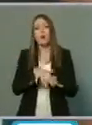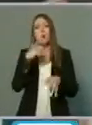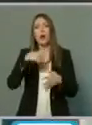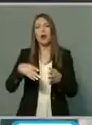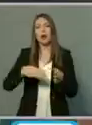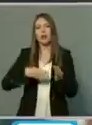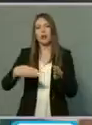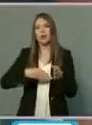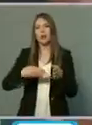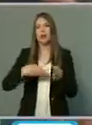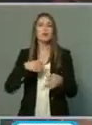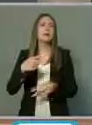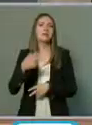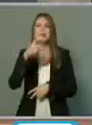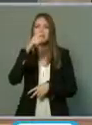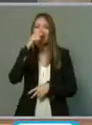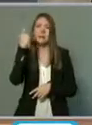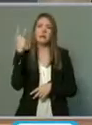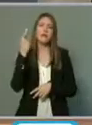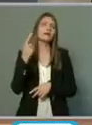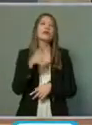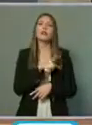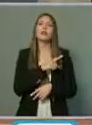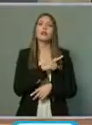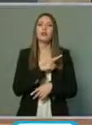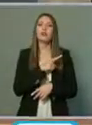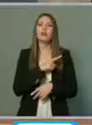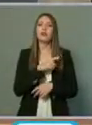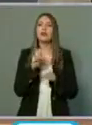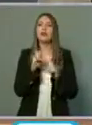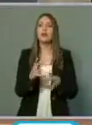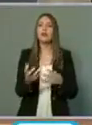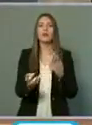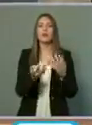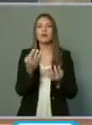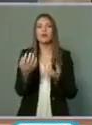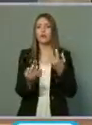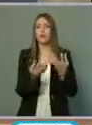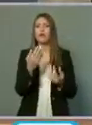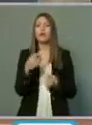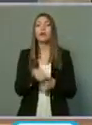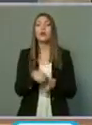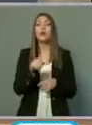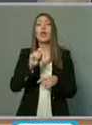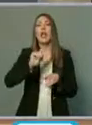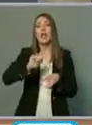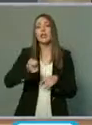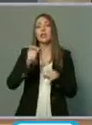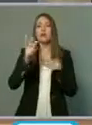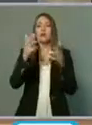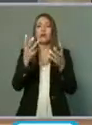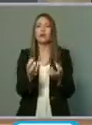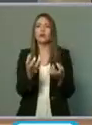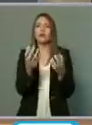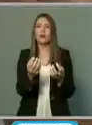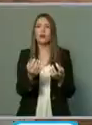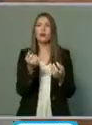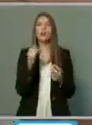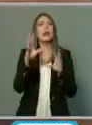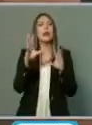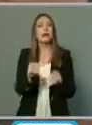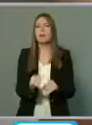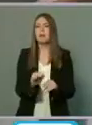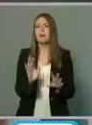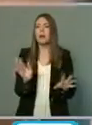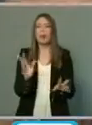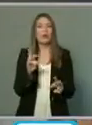muy sencillo, señor, señora. Lo único que vamos a hacer va a ser dejar que dé el hervor, le vamos a bajar a nuestra estufa y lo vamos a apagar. No me voy